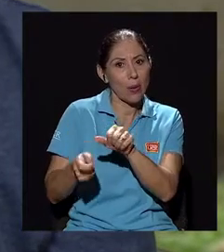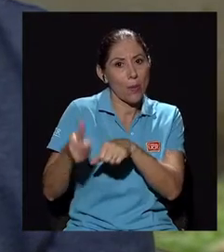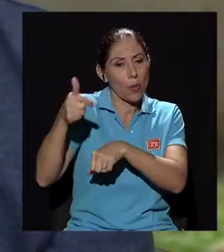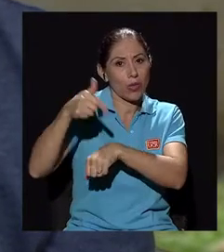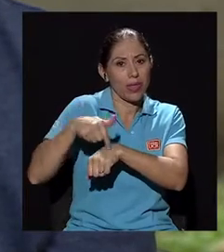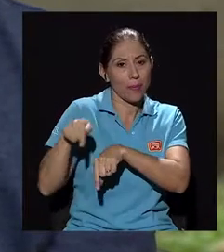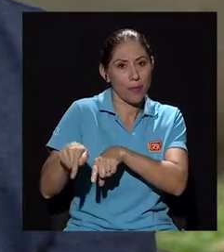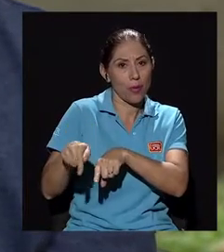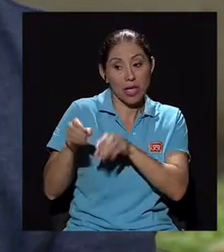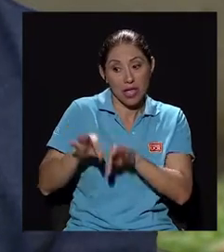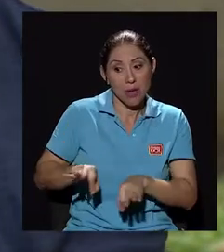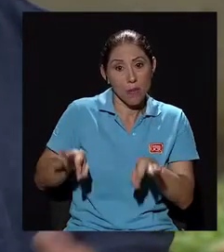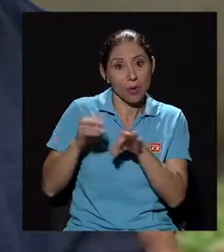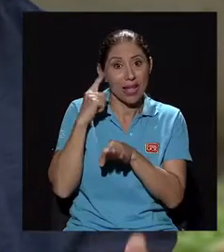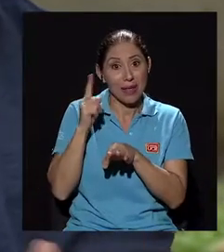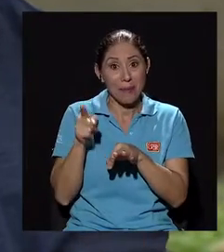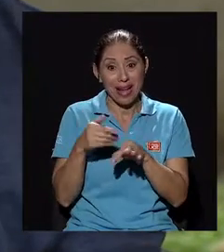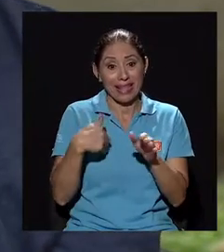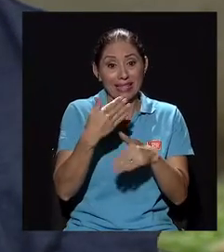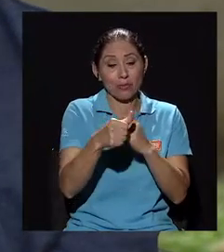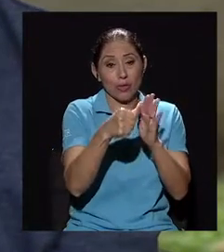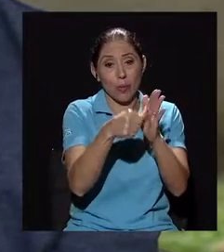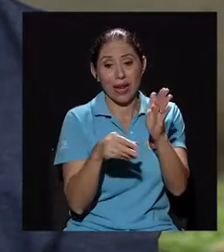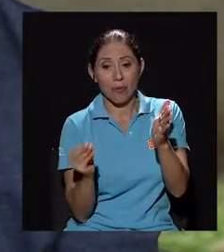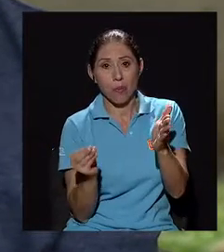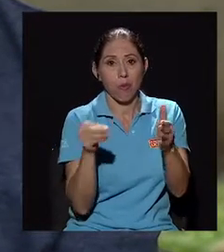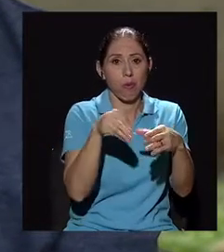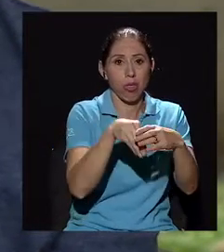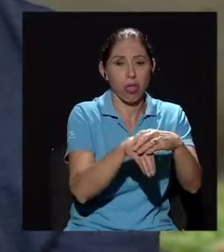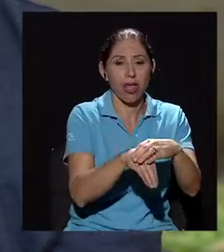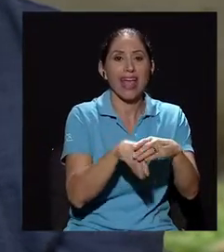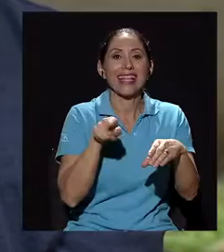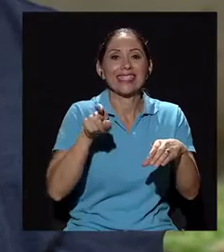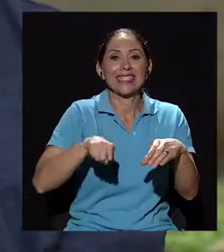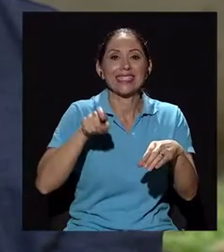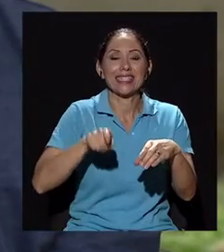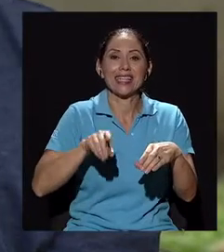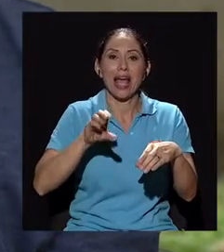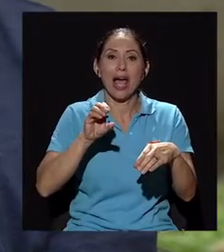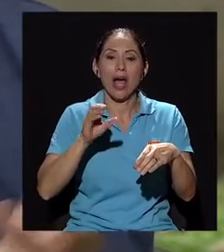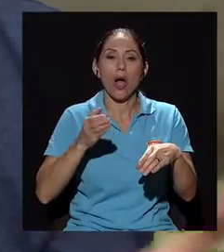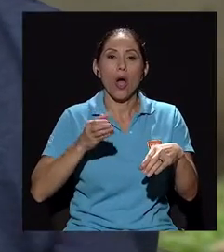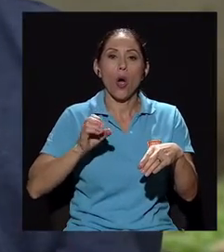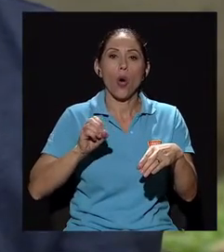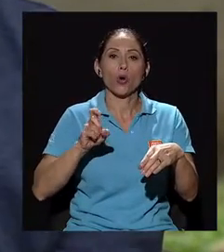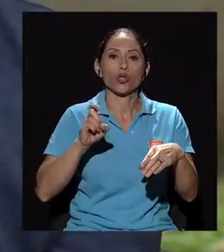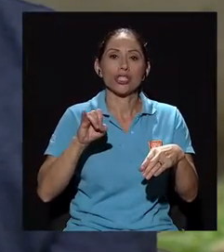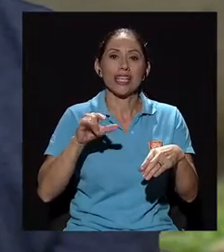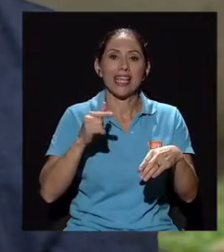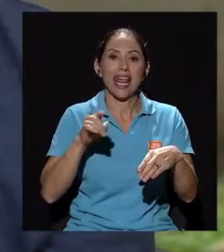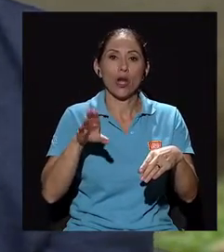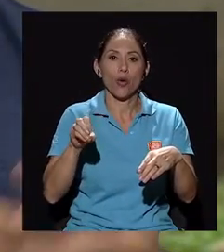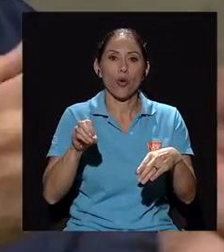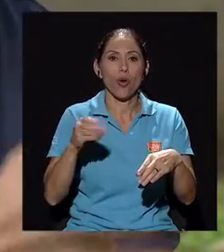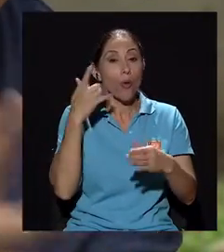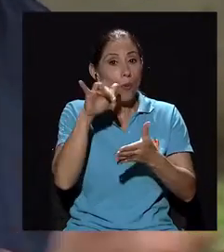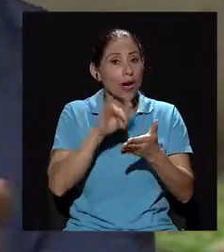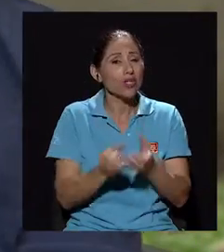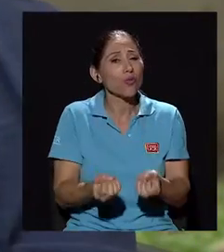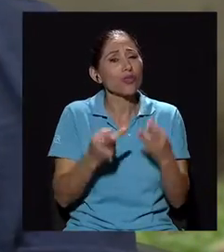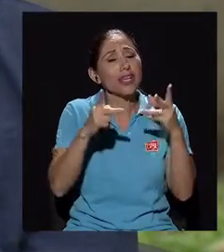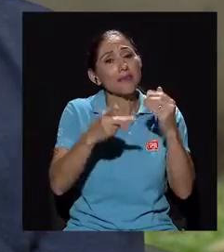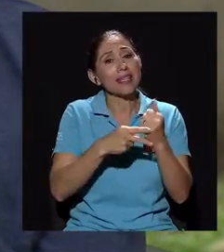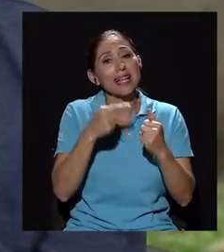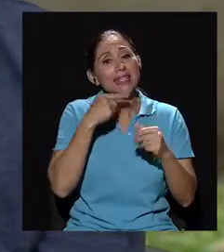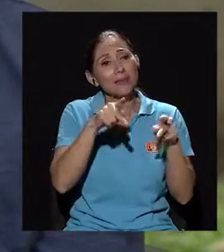es el oxígeno. Uh-huh. Por eso es que muchas veces hay que decirle a la gente, no tenemos hígados, ni riñones,